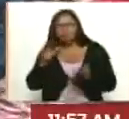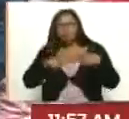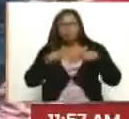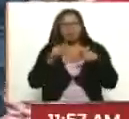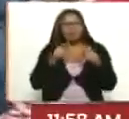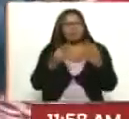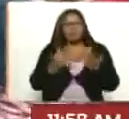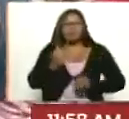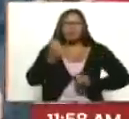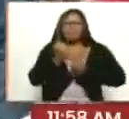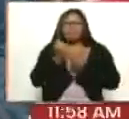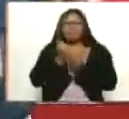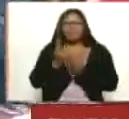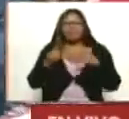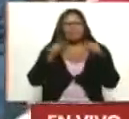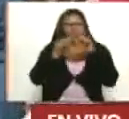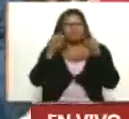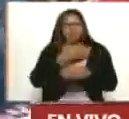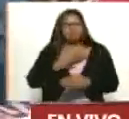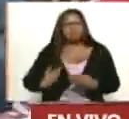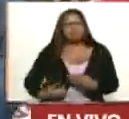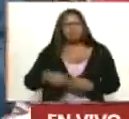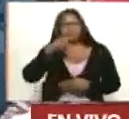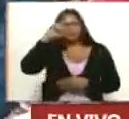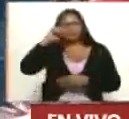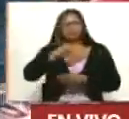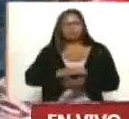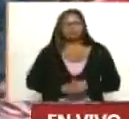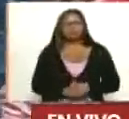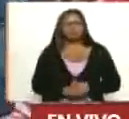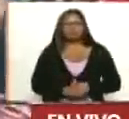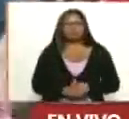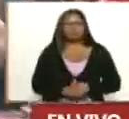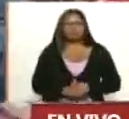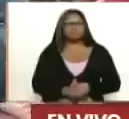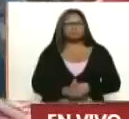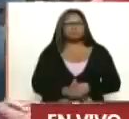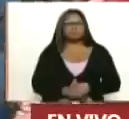ese apoyo al presidente Nicolás Maduro.